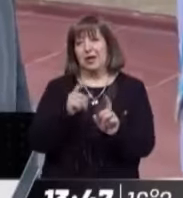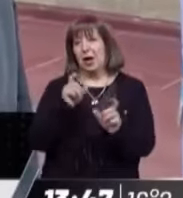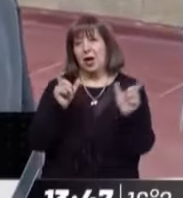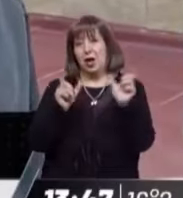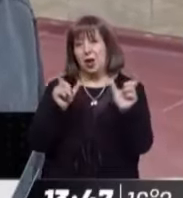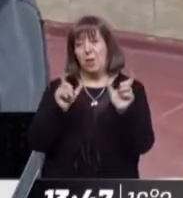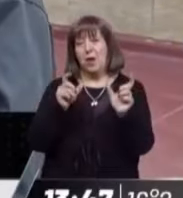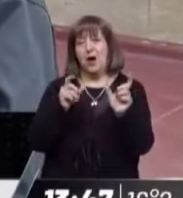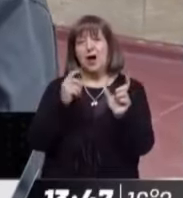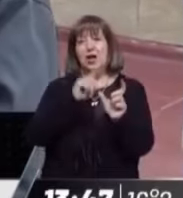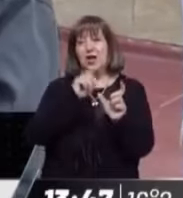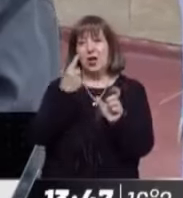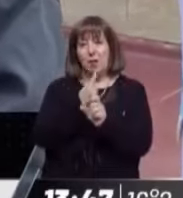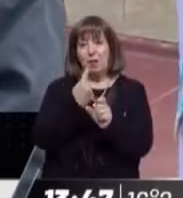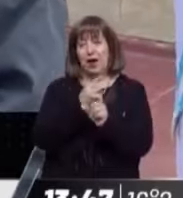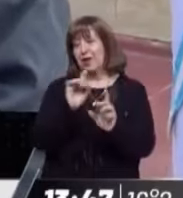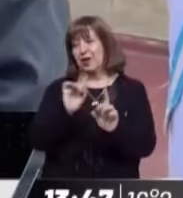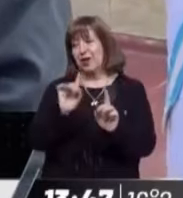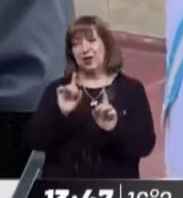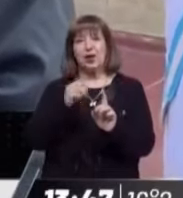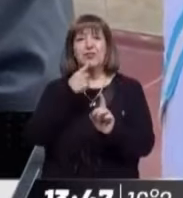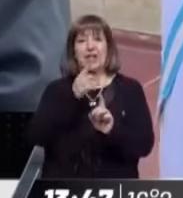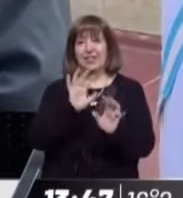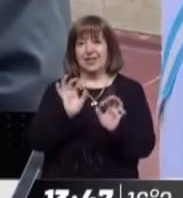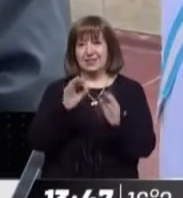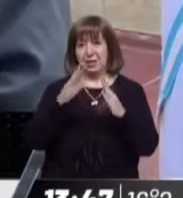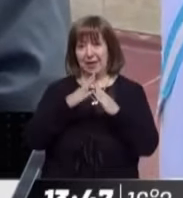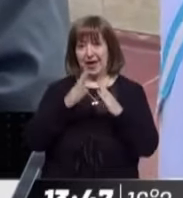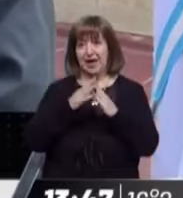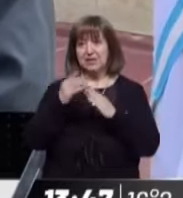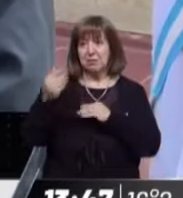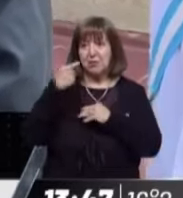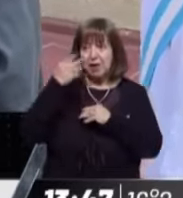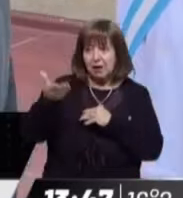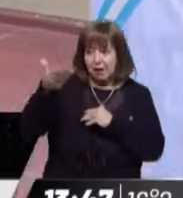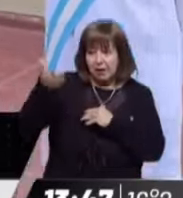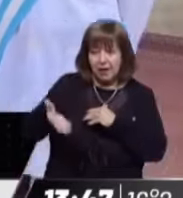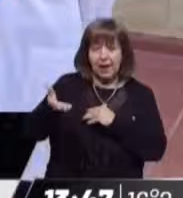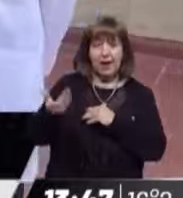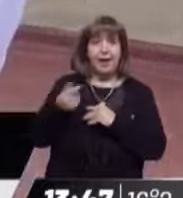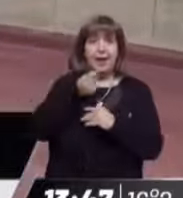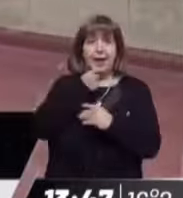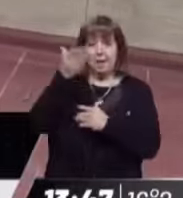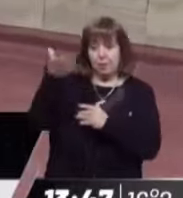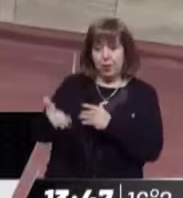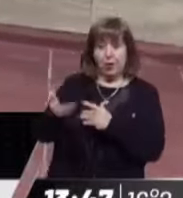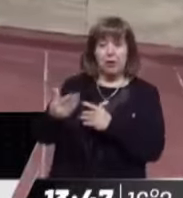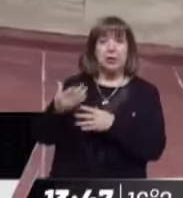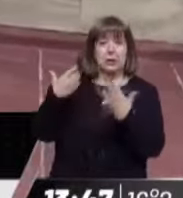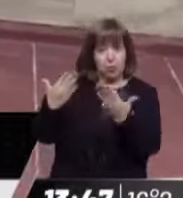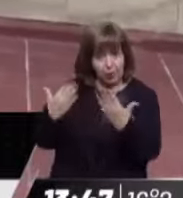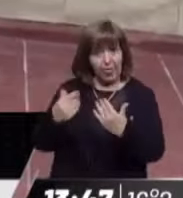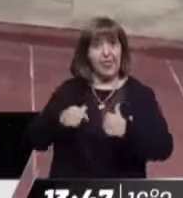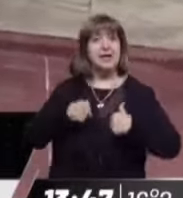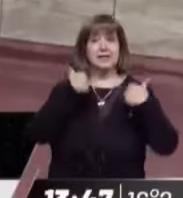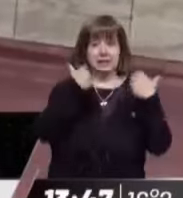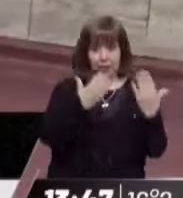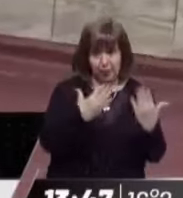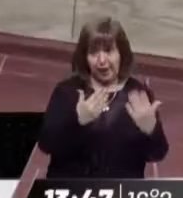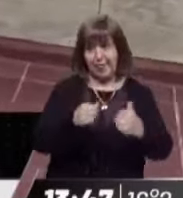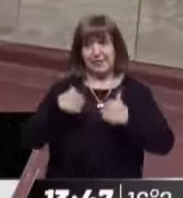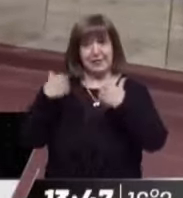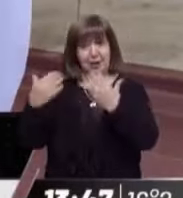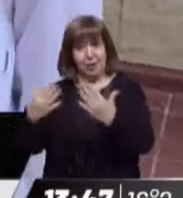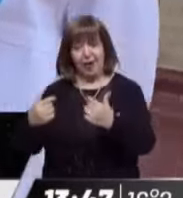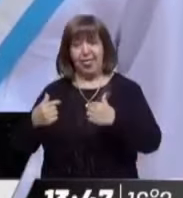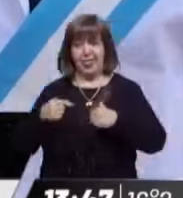pueda, porque él nos logra todo, nos muestra todos los días que todo se puede lograr. Es un ejemplo para todos nosotros. Te deja la vara re alta